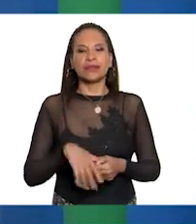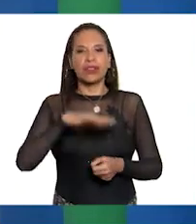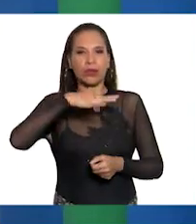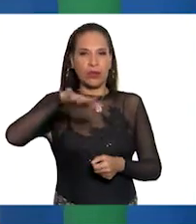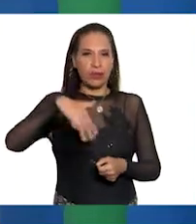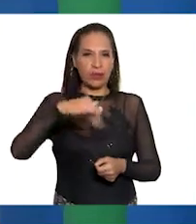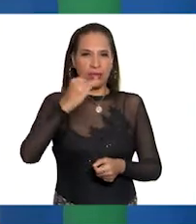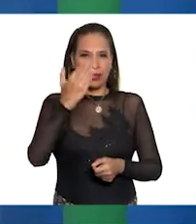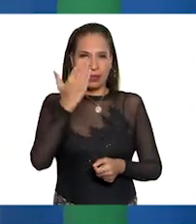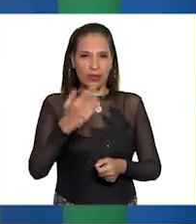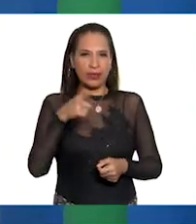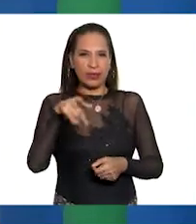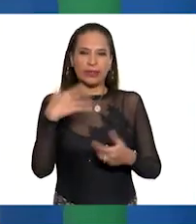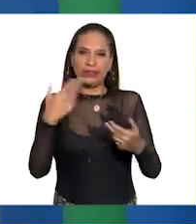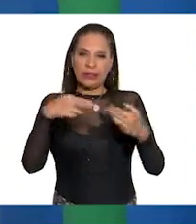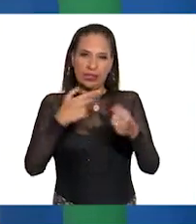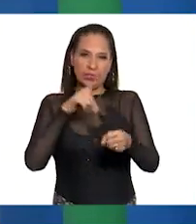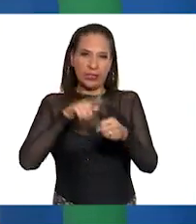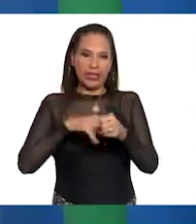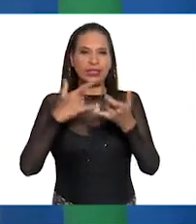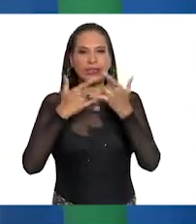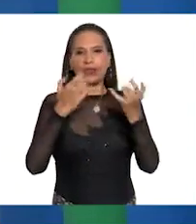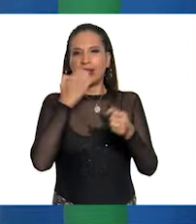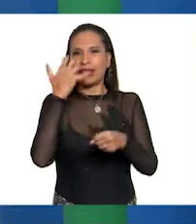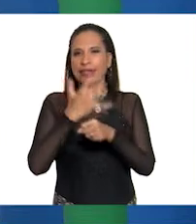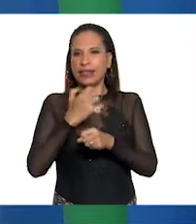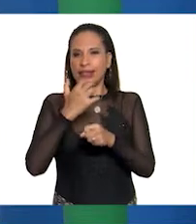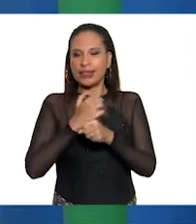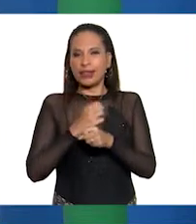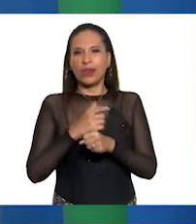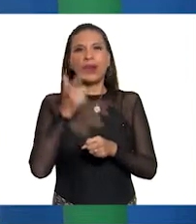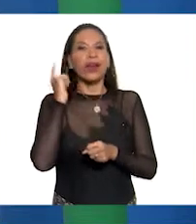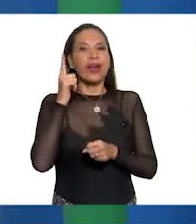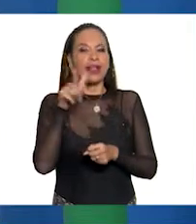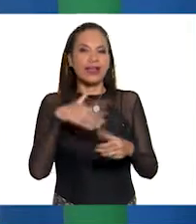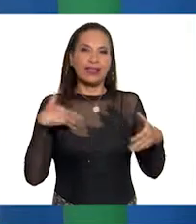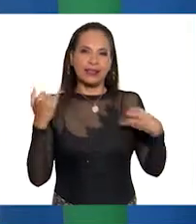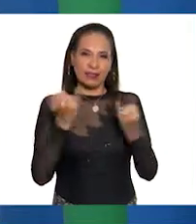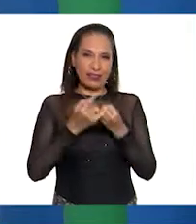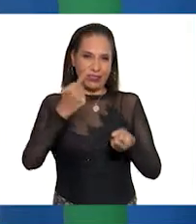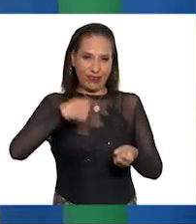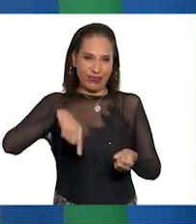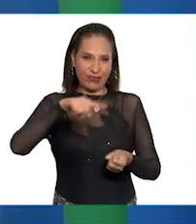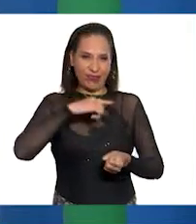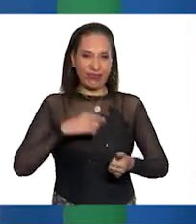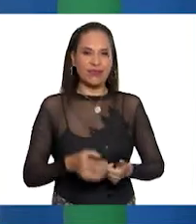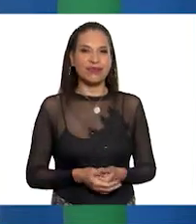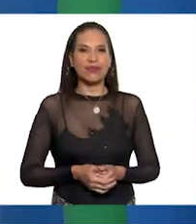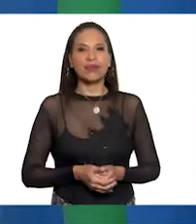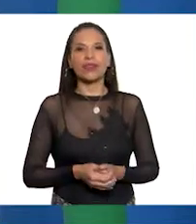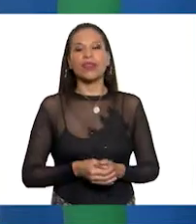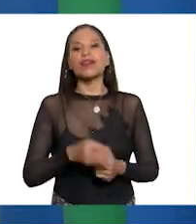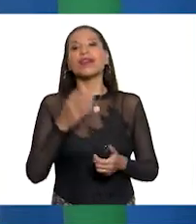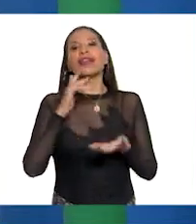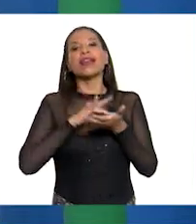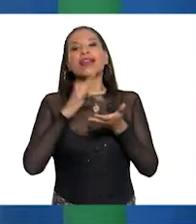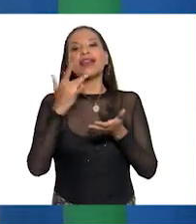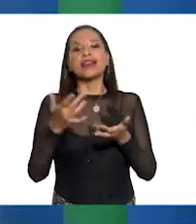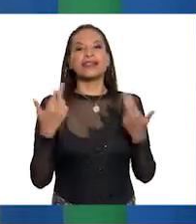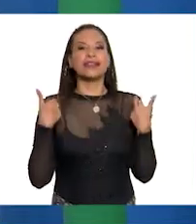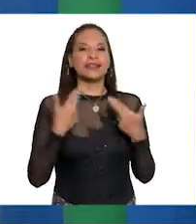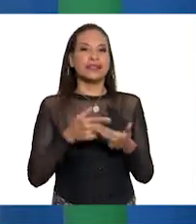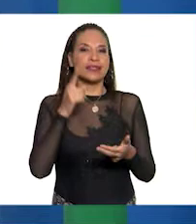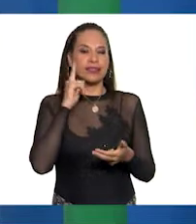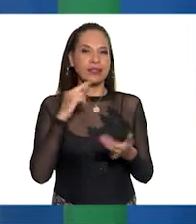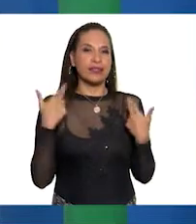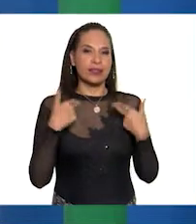busca de la identidad nacional, de Historia de Quinto Grado, y espero que lo hayan disfrutado tanto como nosotras. Le damos las gracias a las